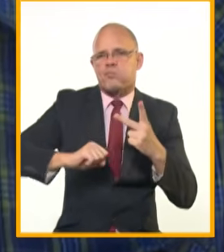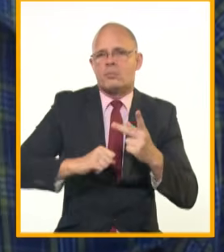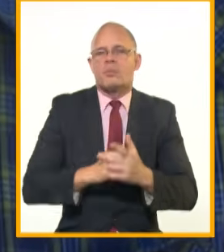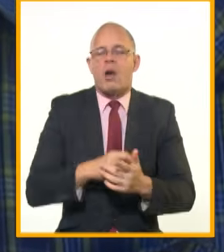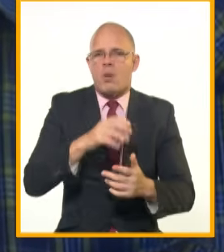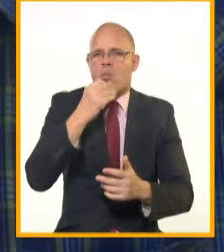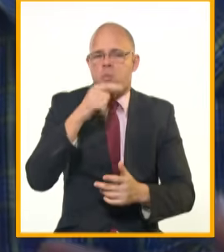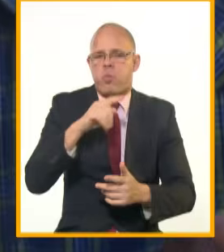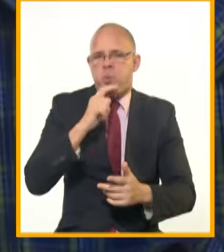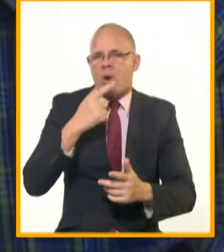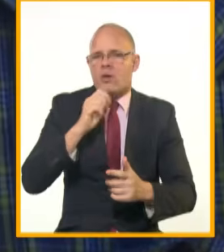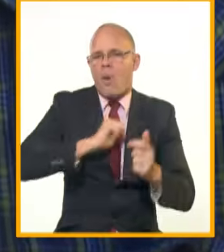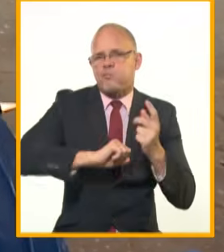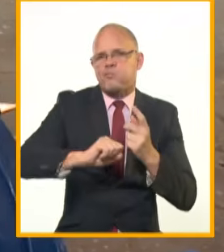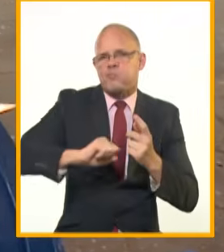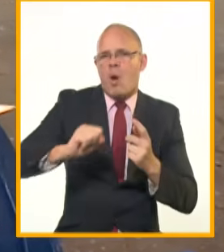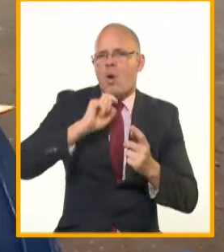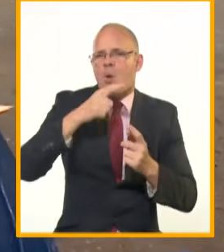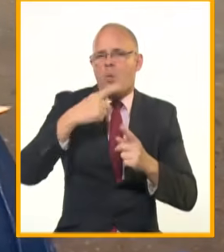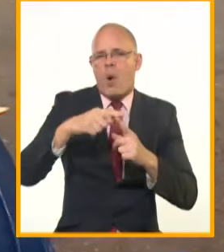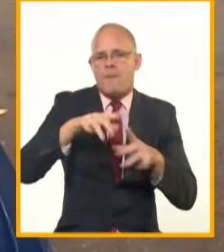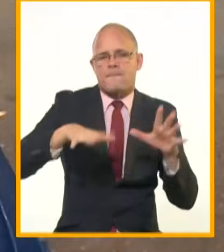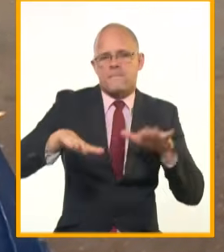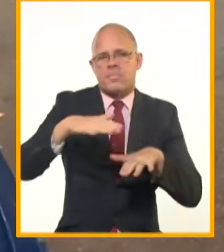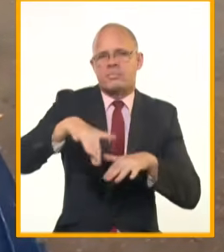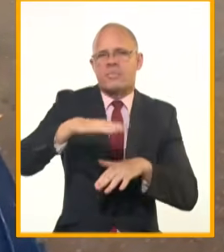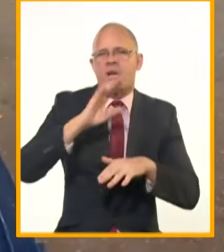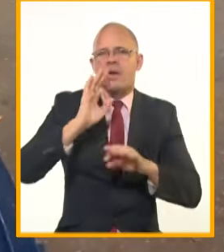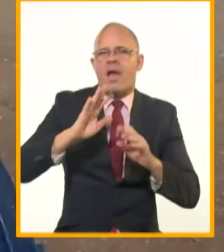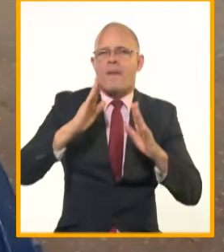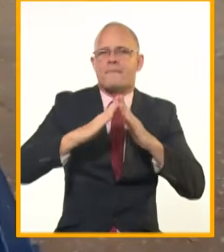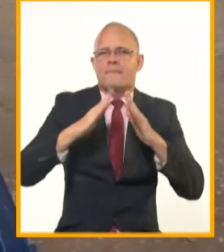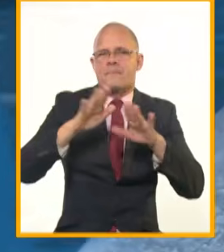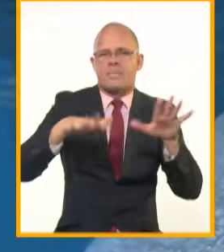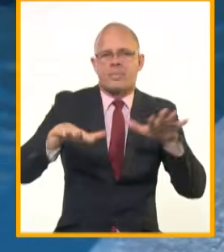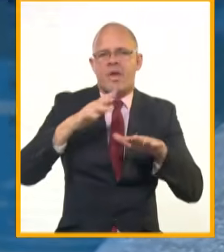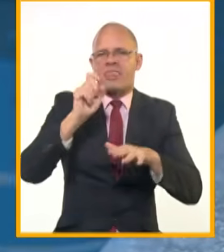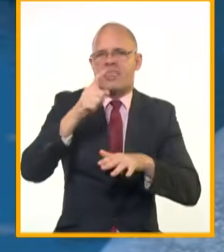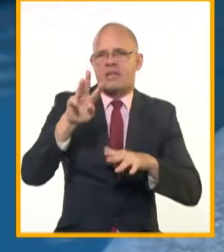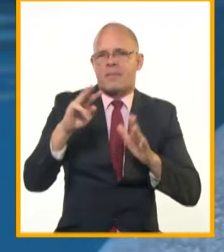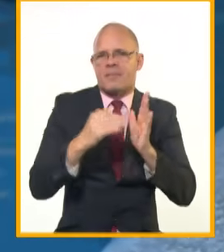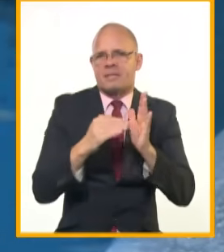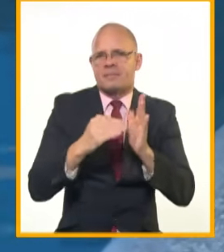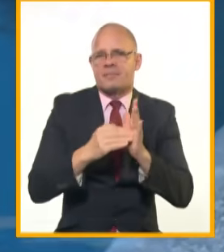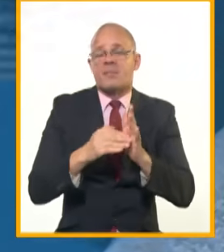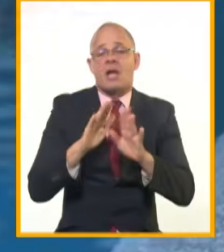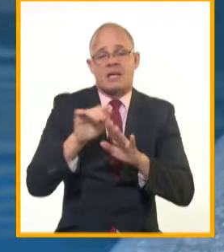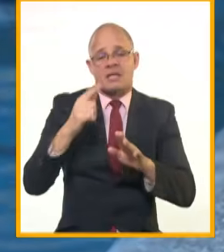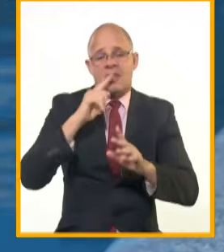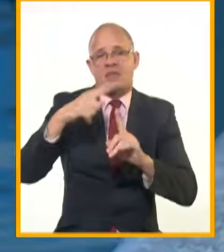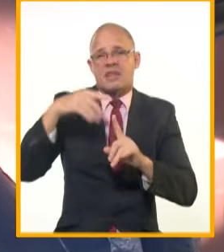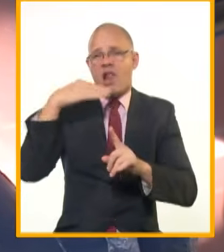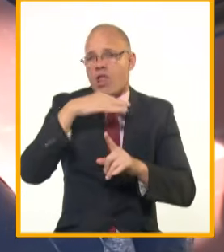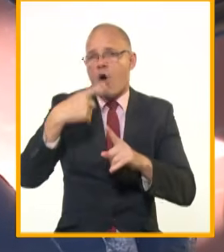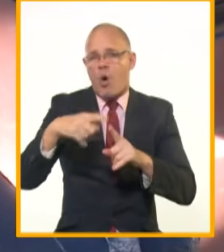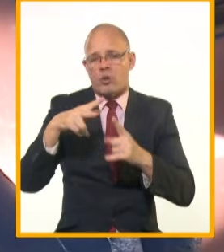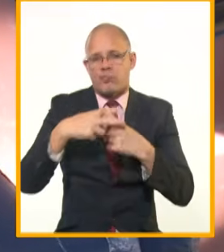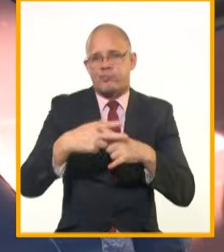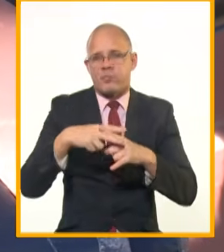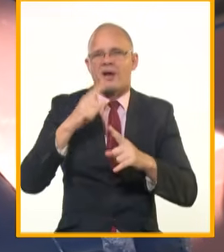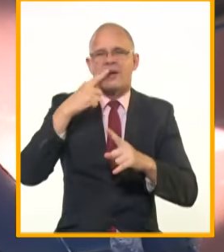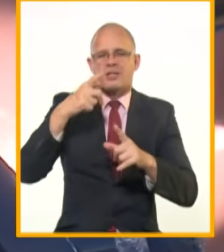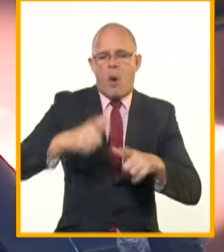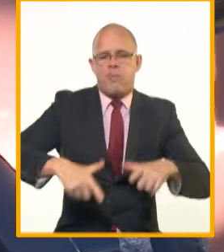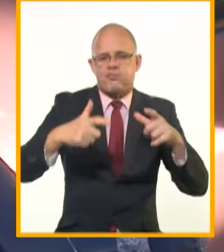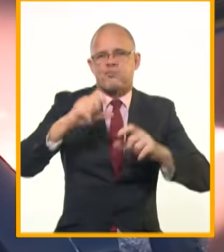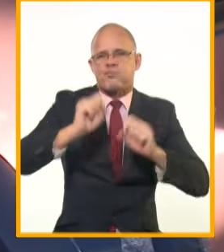garantizan el abasto de agua a alrededor de 13.000 personas. Dentro de esas rehabilitaciones comprende la parte tecnológica. Se rehabilitó el equipo de clorogas,